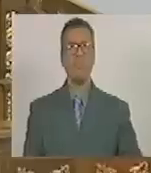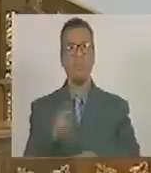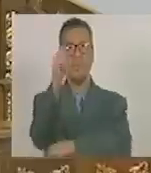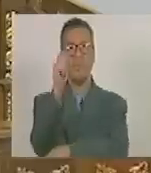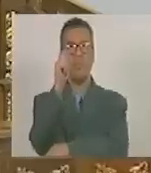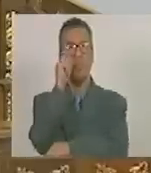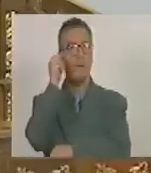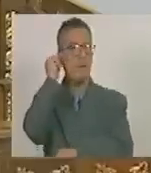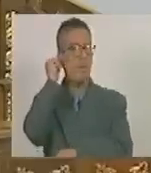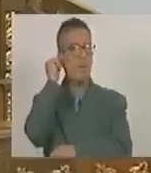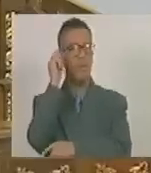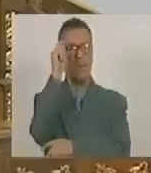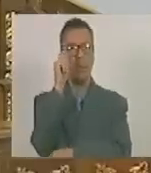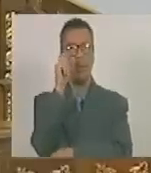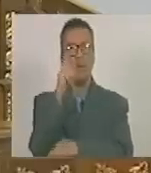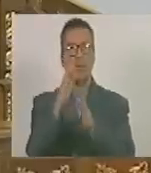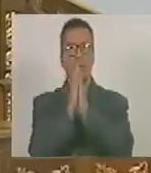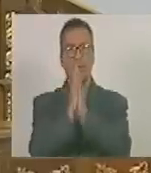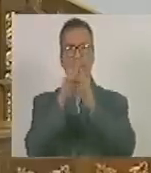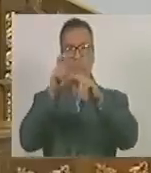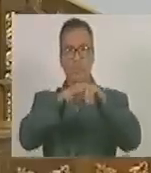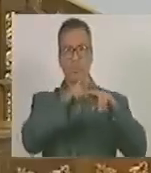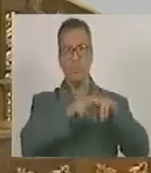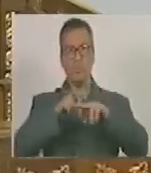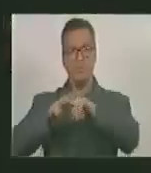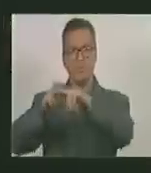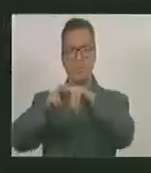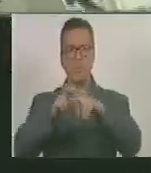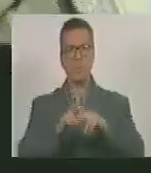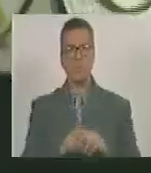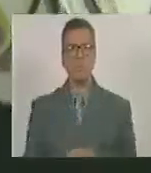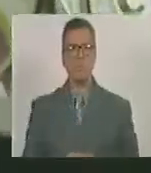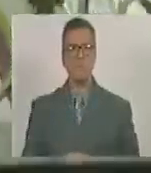Diputadas y diputados, por favor, ocupen sus curules.